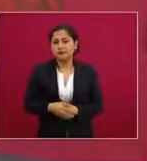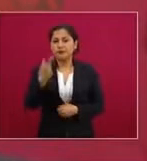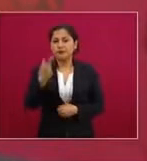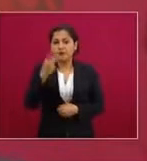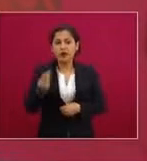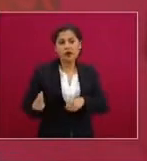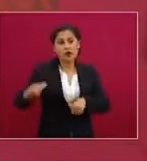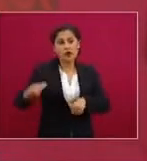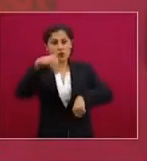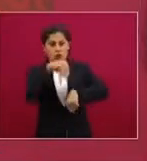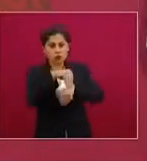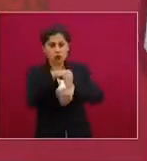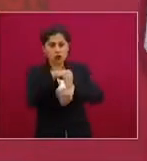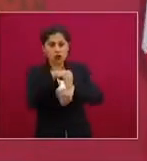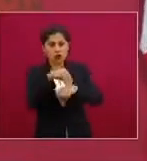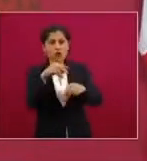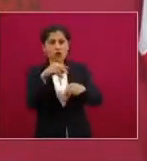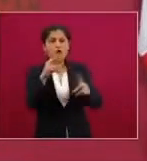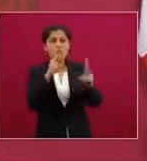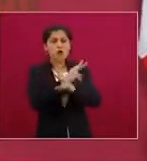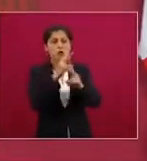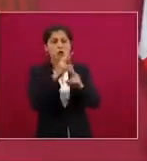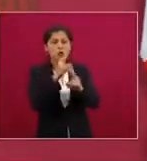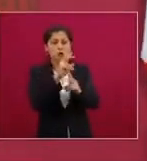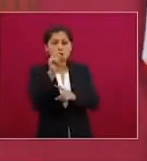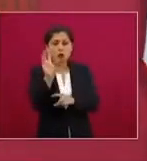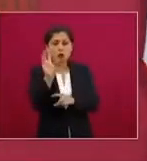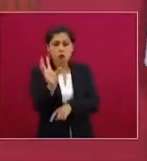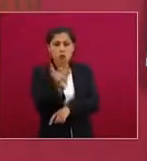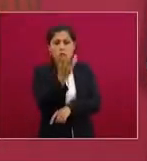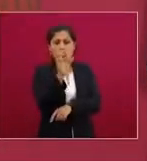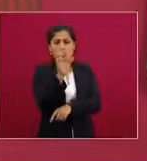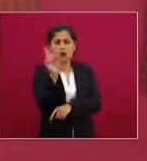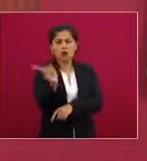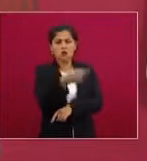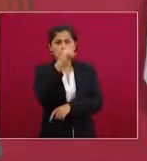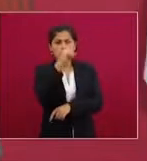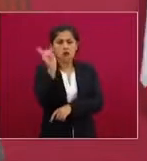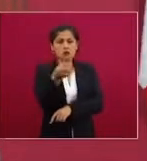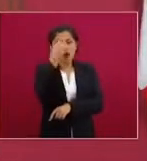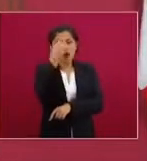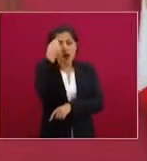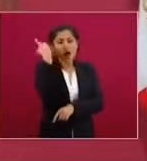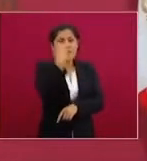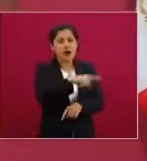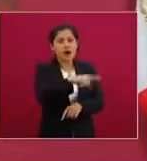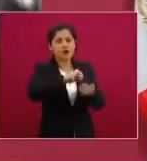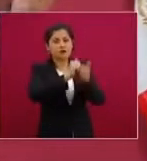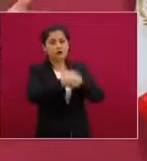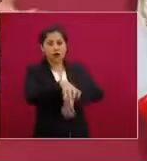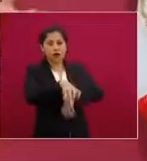ventiladores para generar energía eólica. Imagínense, en La Rumorosa,